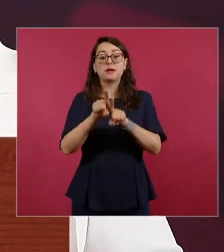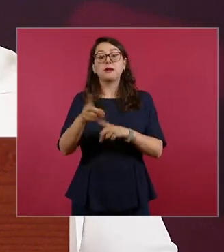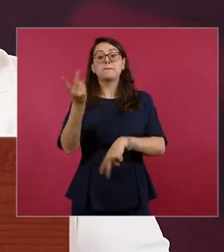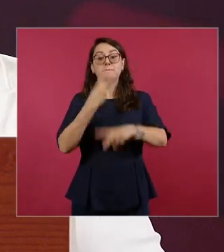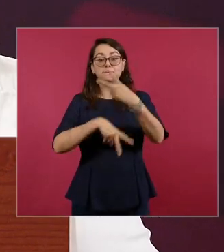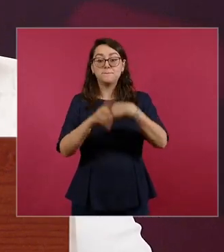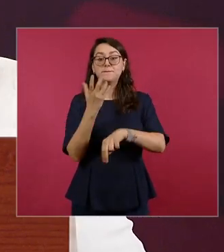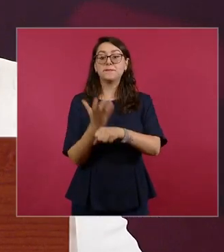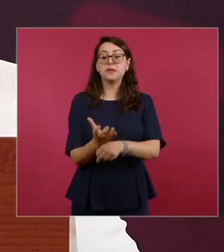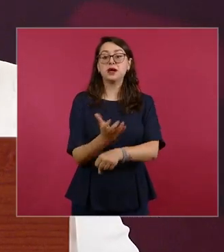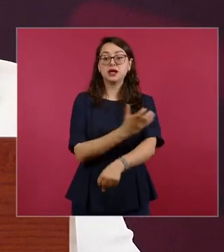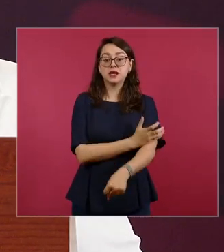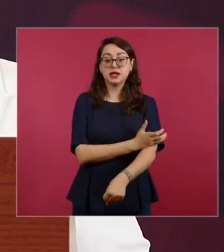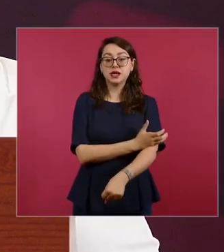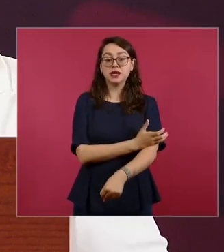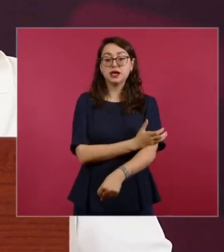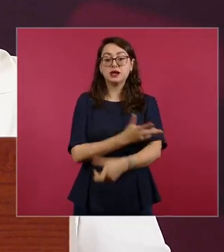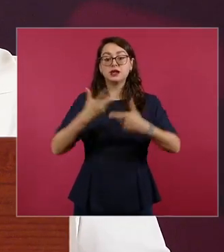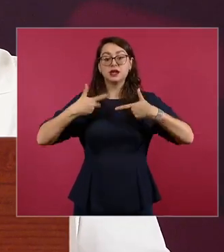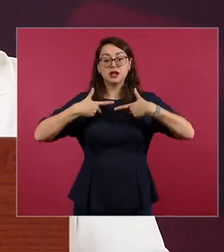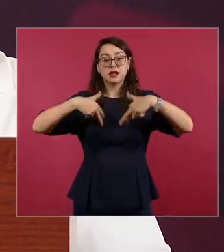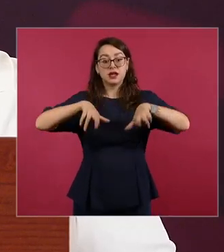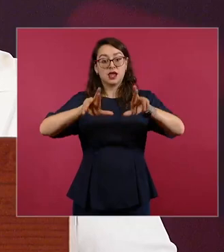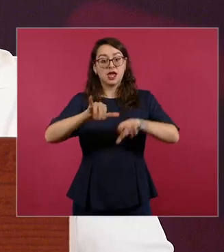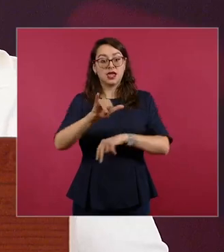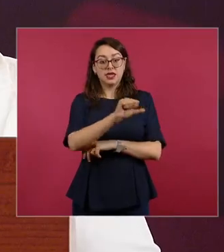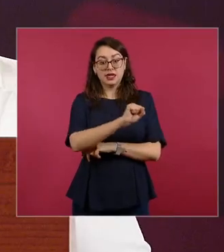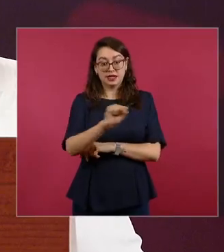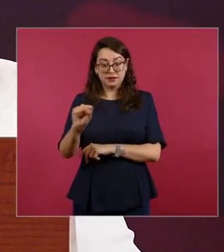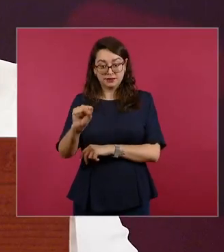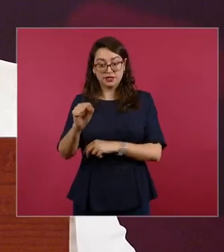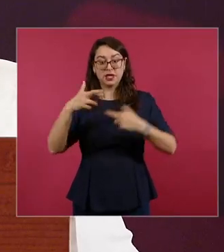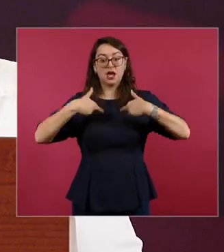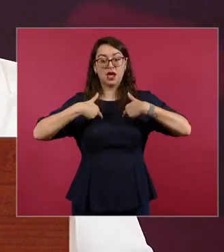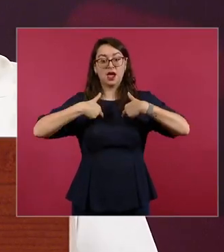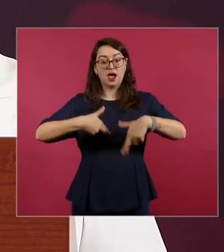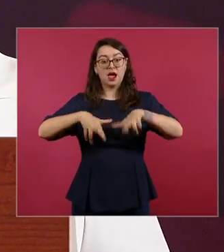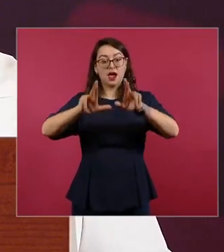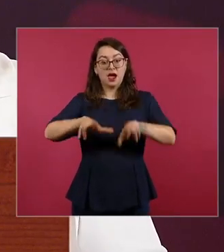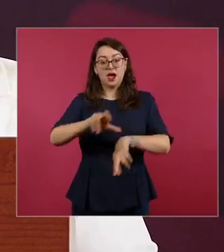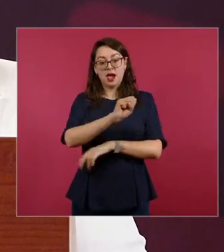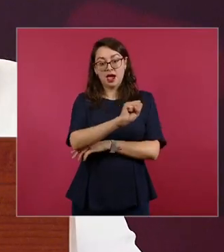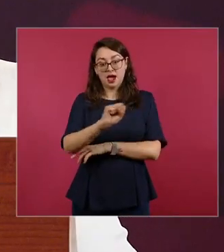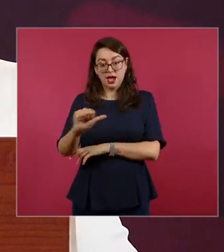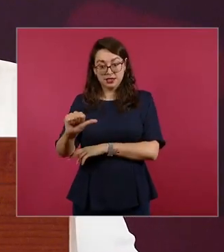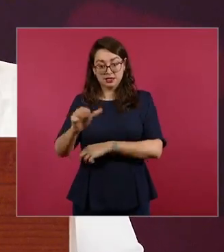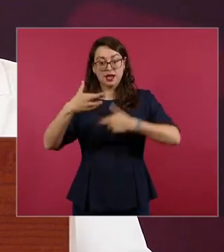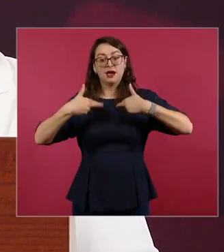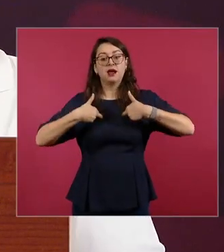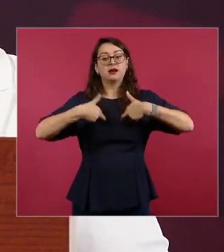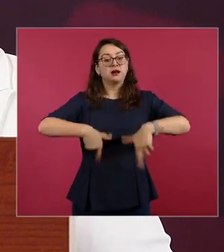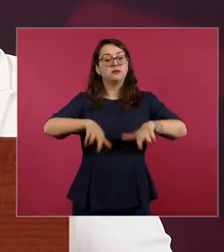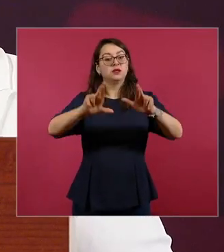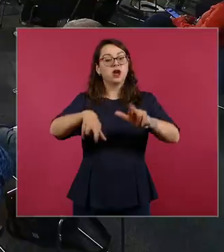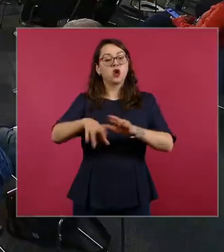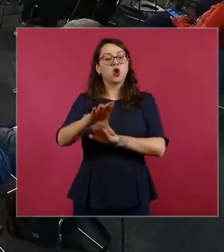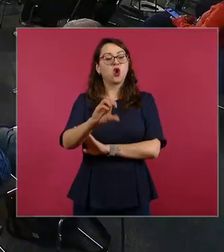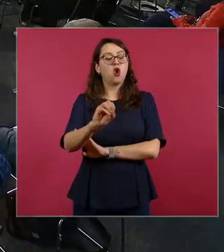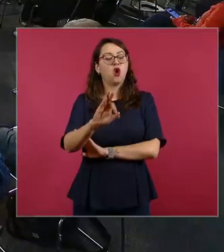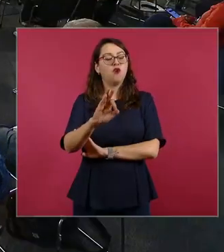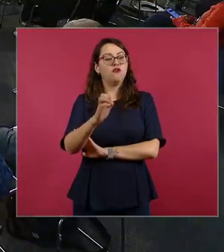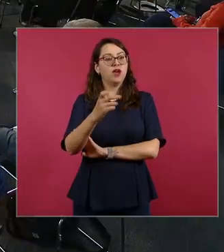la representación del IMSS la representación de salud de COFEPRIS también